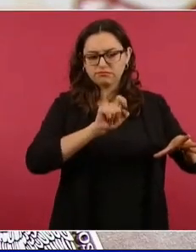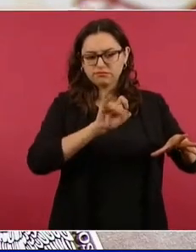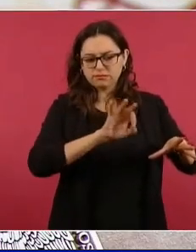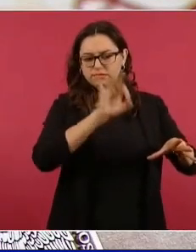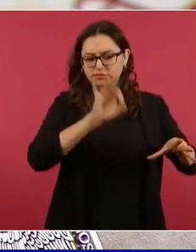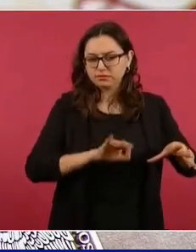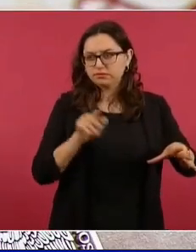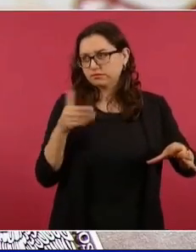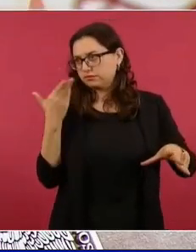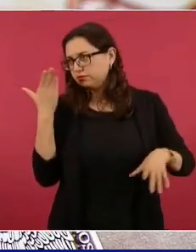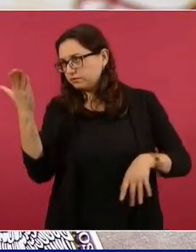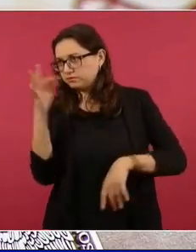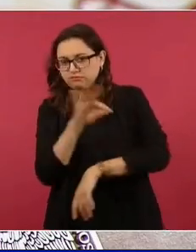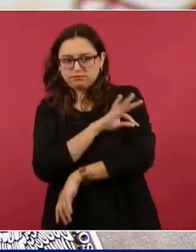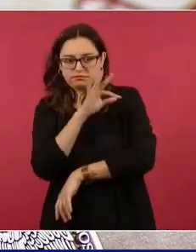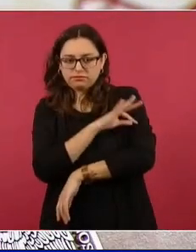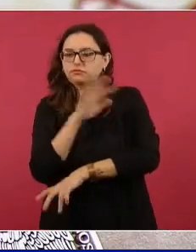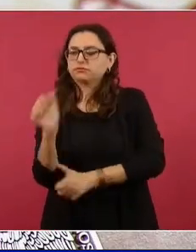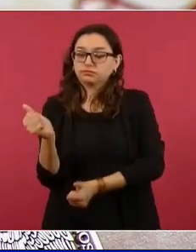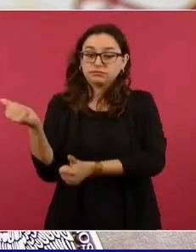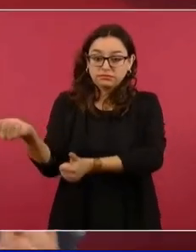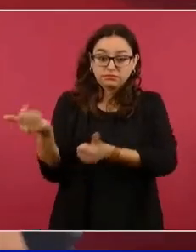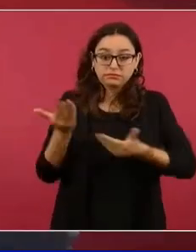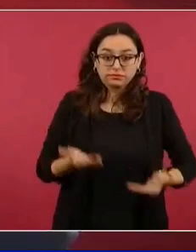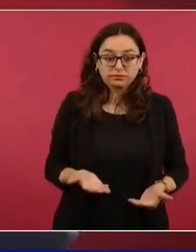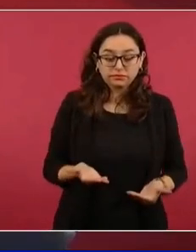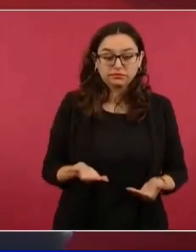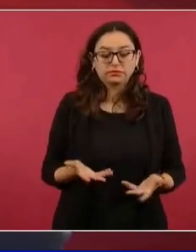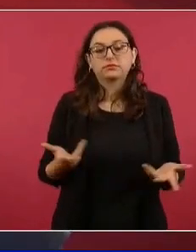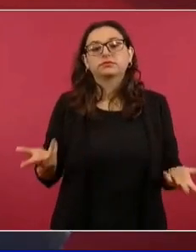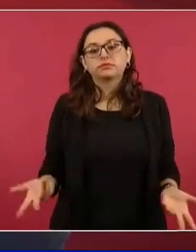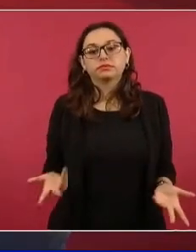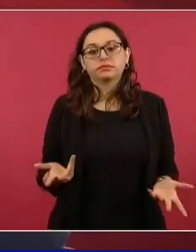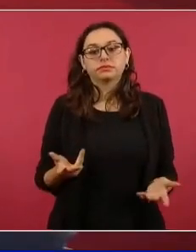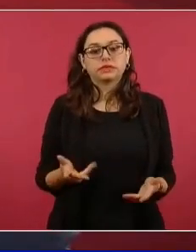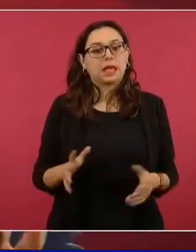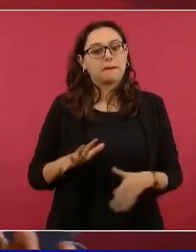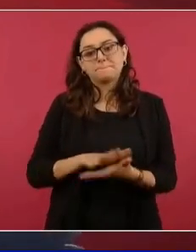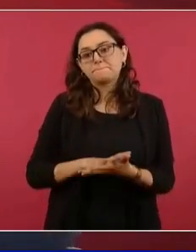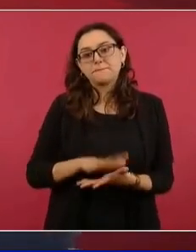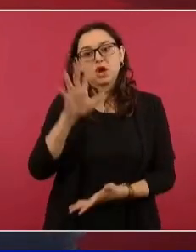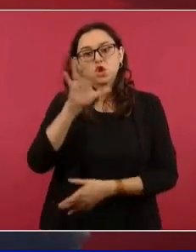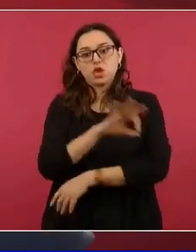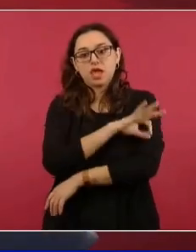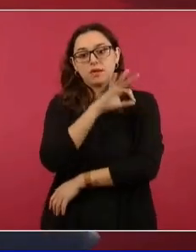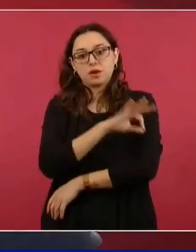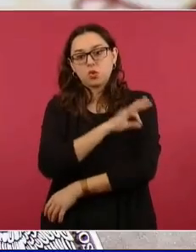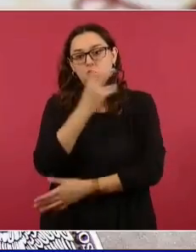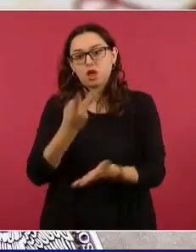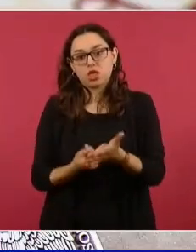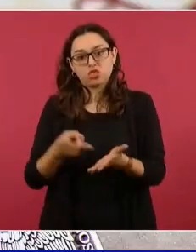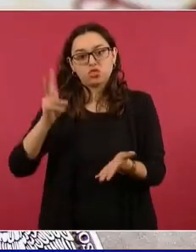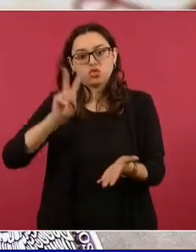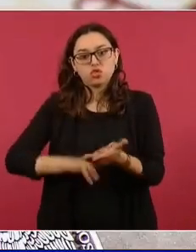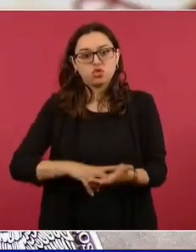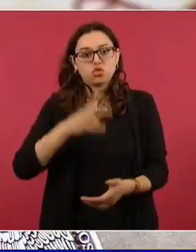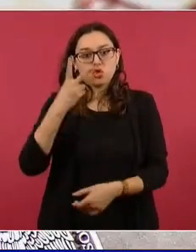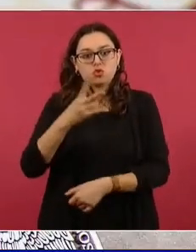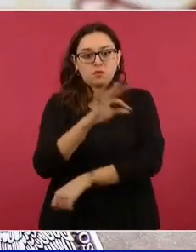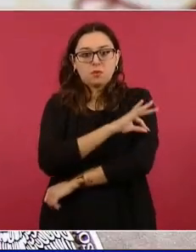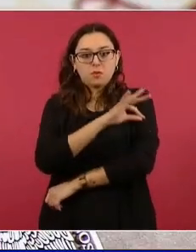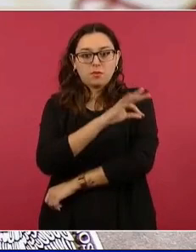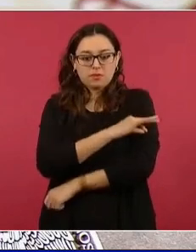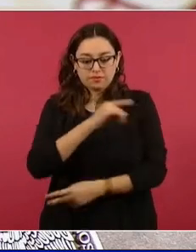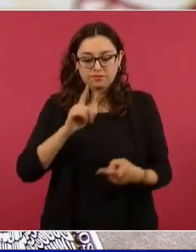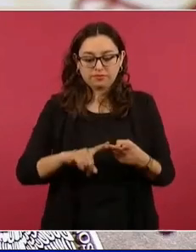vacunas depende de cuál es la vacuna. La mayoría son de 2 dosis en el esquema inicial, algunas como CanSino